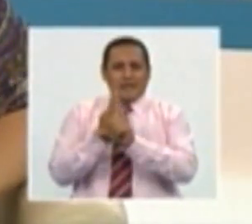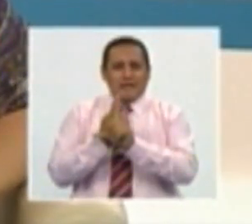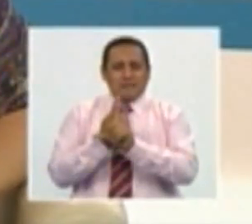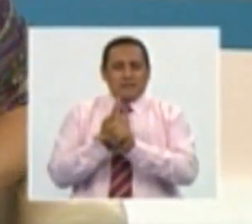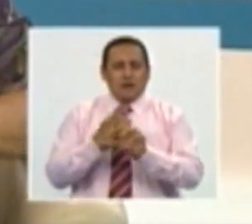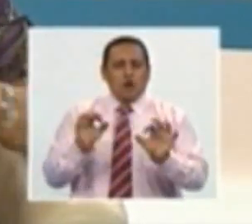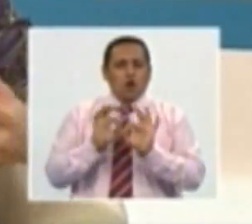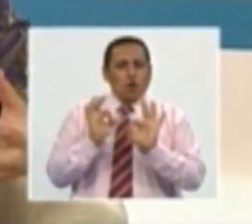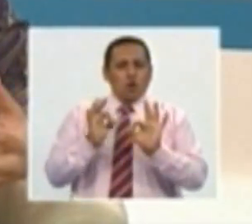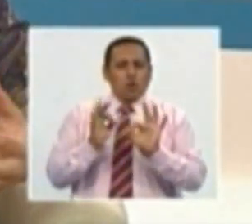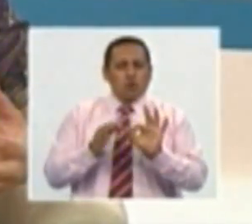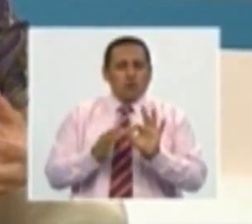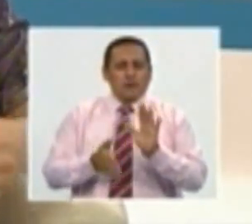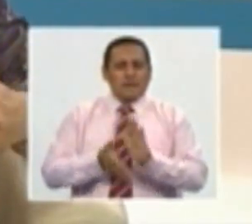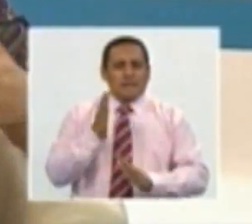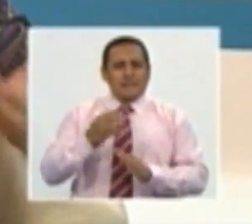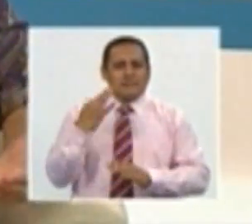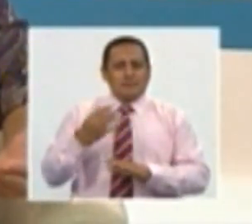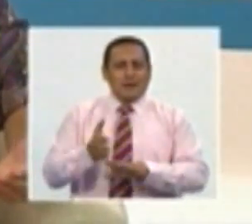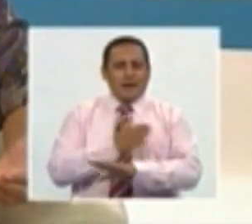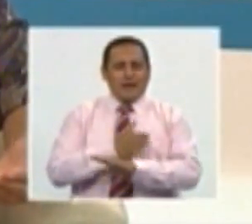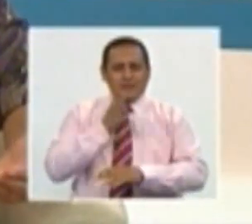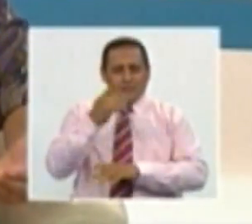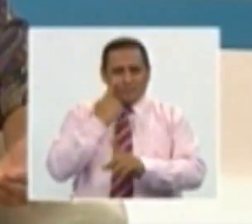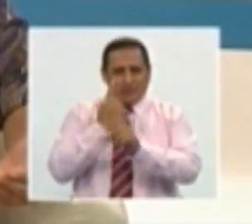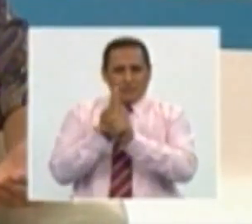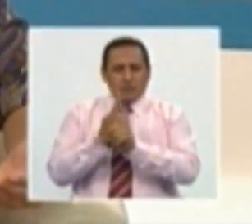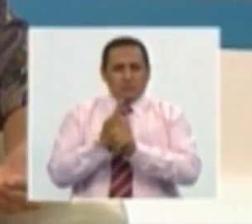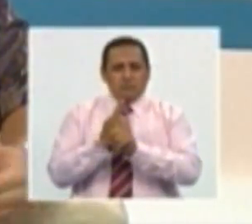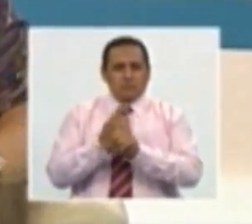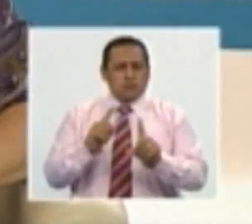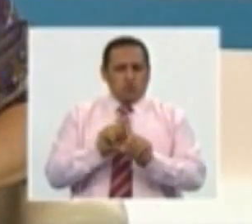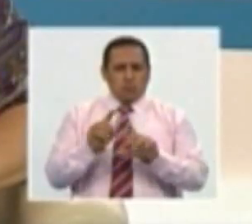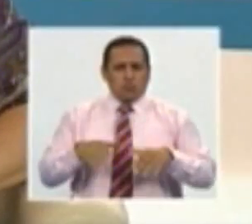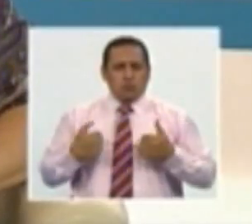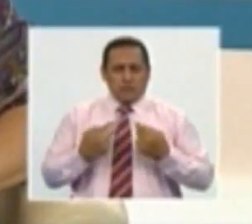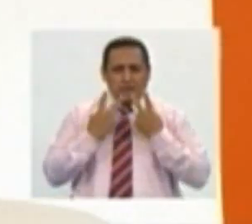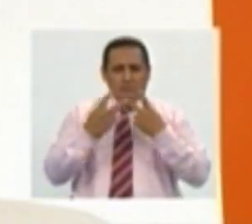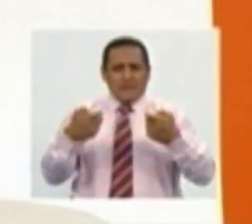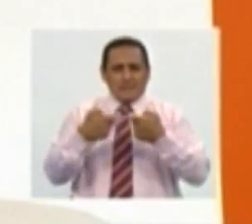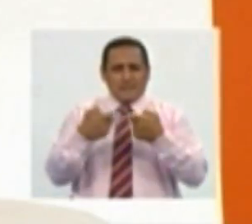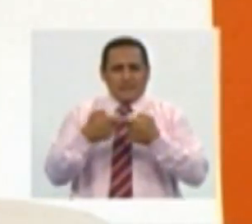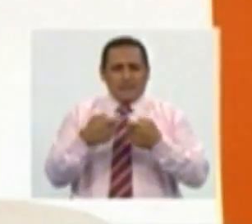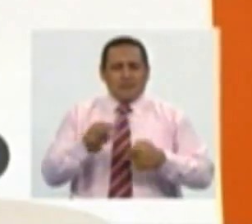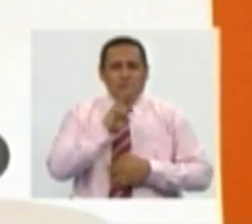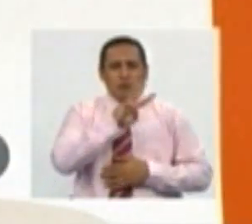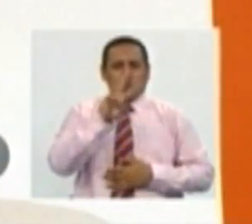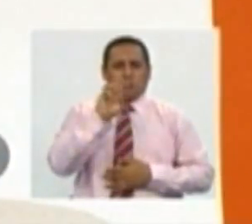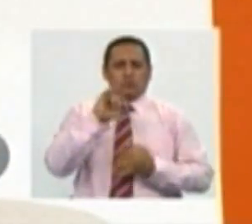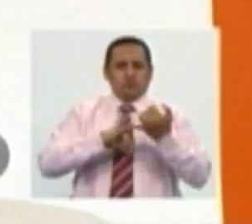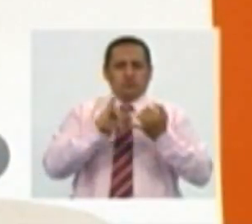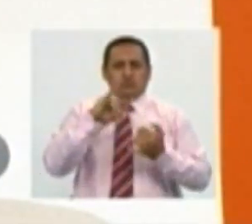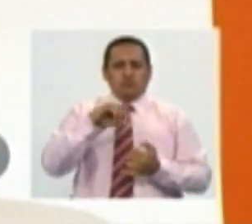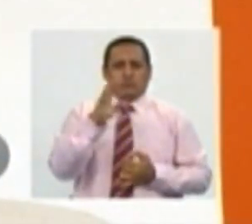acercarse? ¿O siempre hay que acudir físicamente, quiero decir? No, ustedes pueden ingresar a la página web